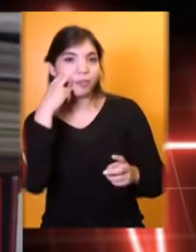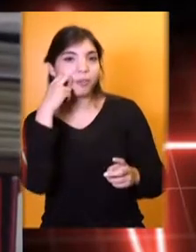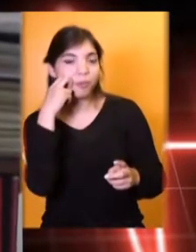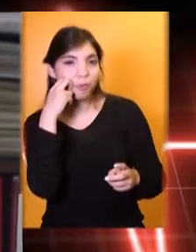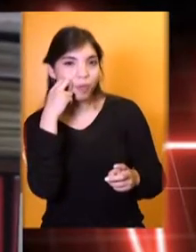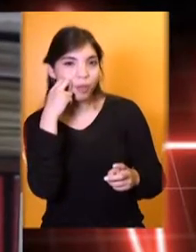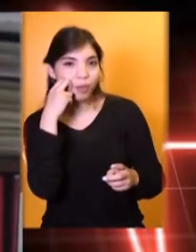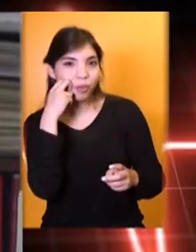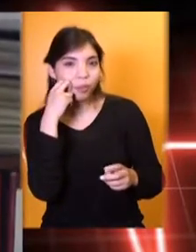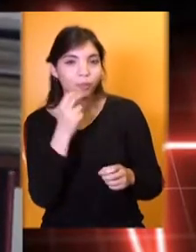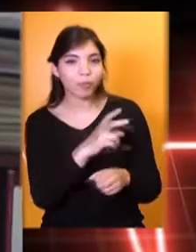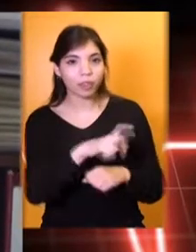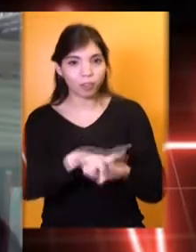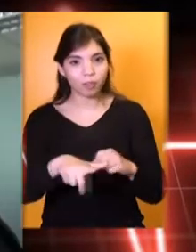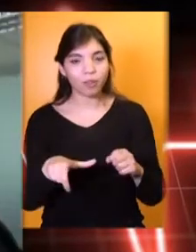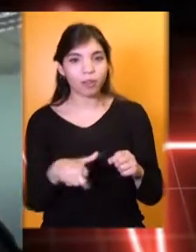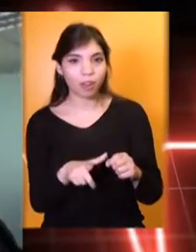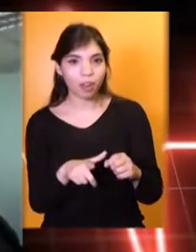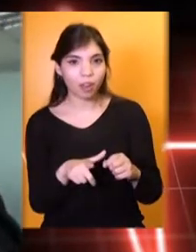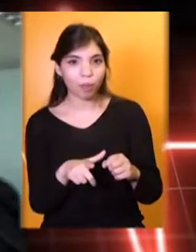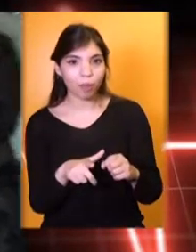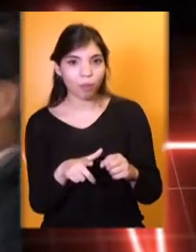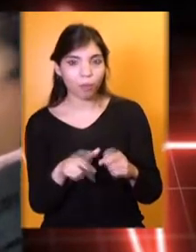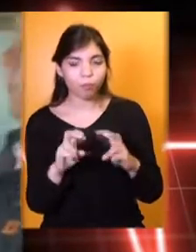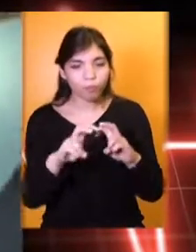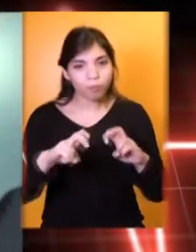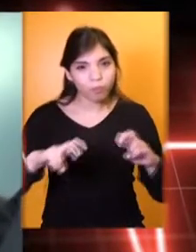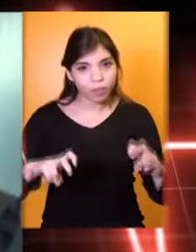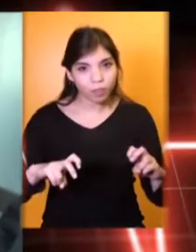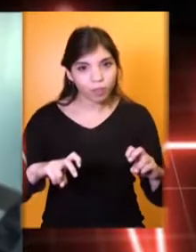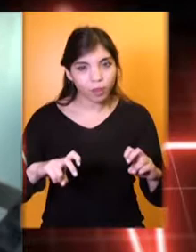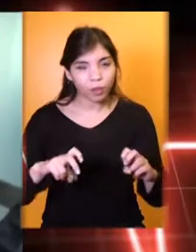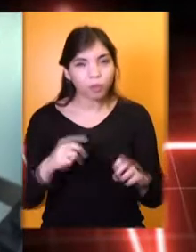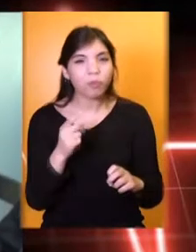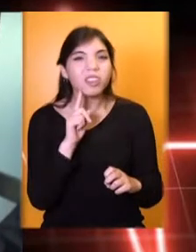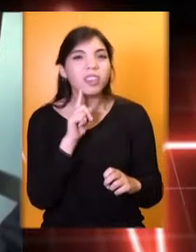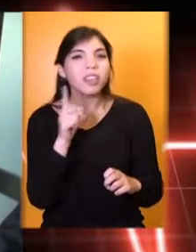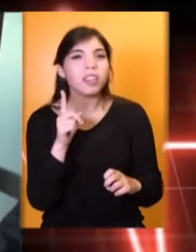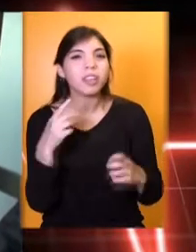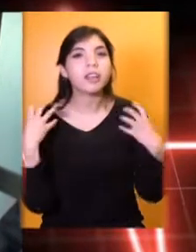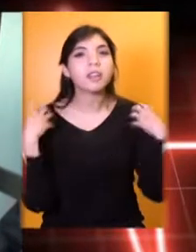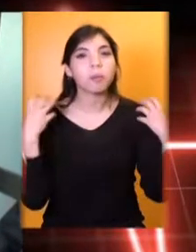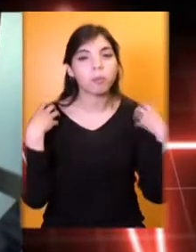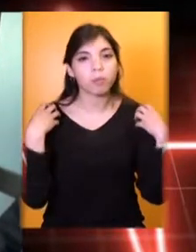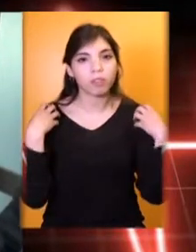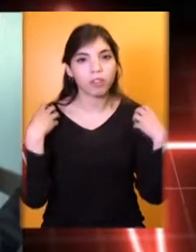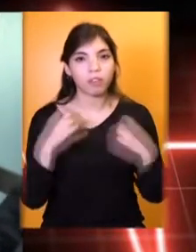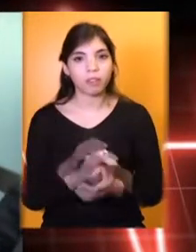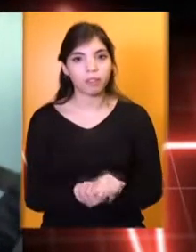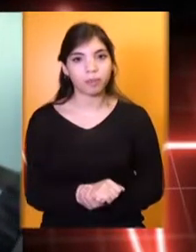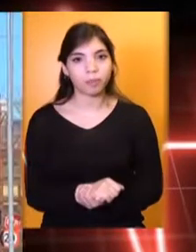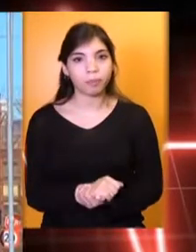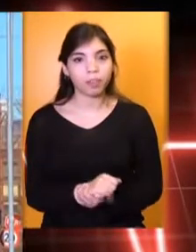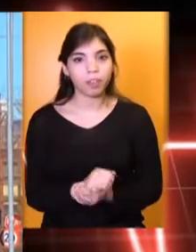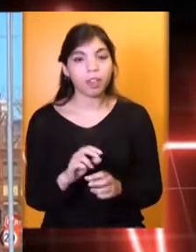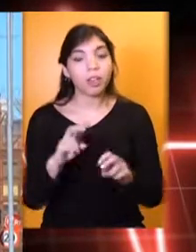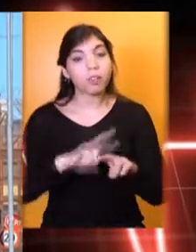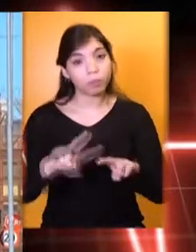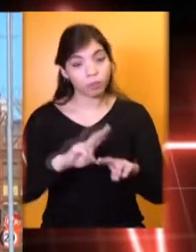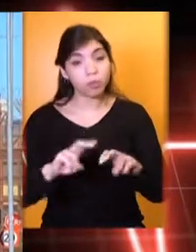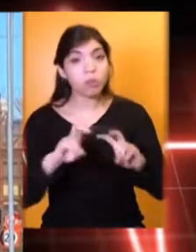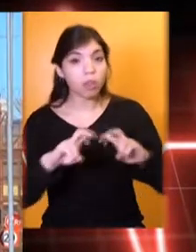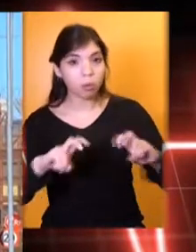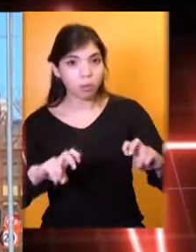establecer los antecedentes y al mismo tiempo interponer una querella en contra de quienes resultan responsables de este hecho, mientras se está realizando